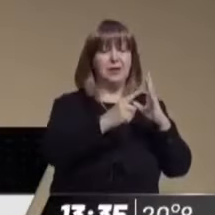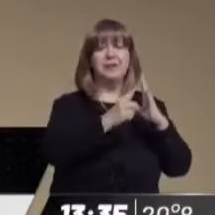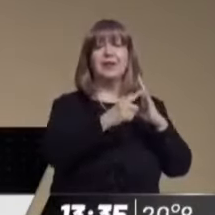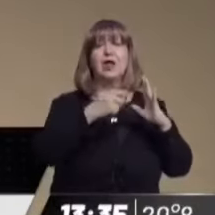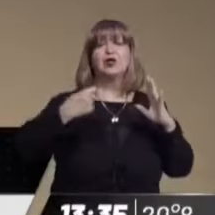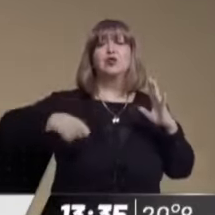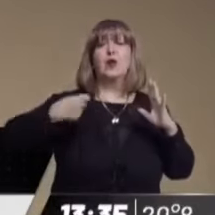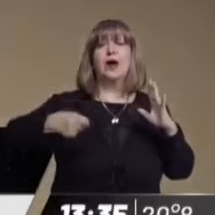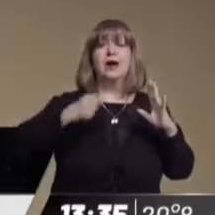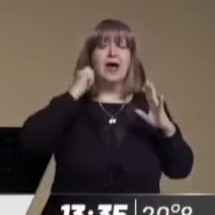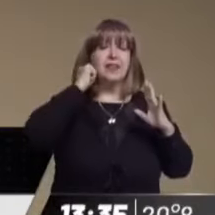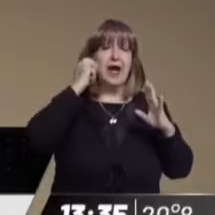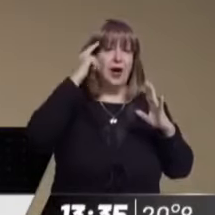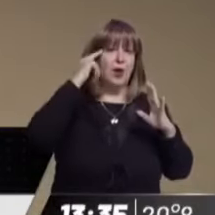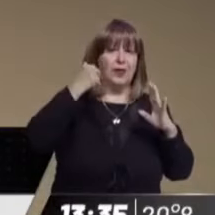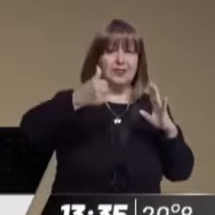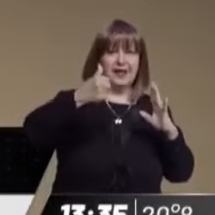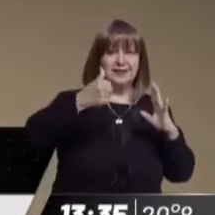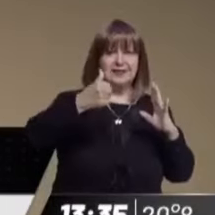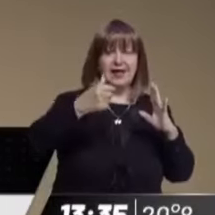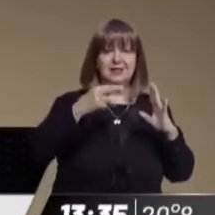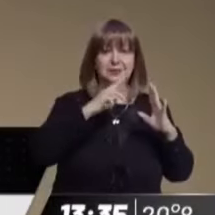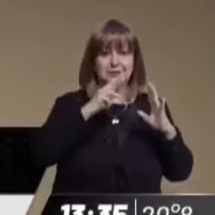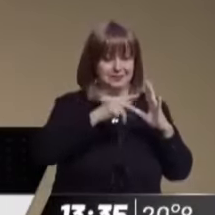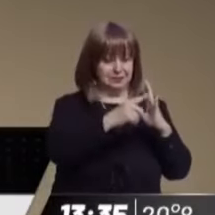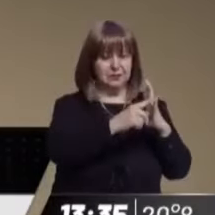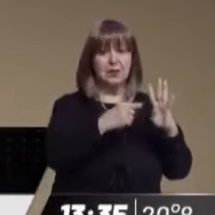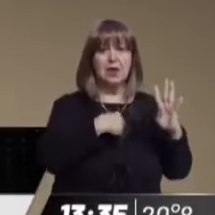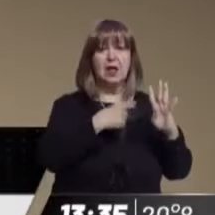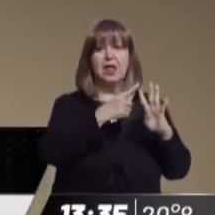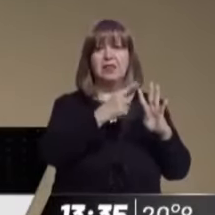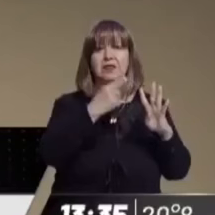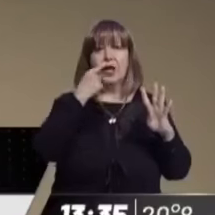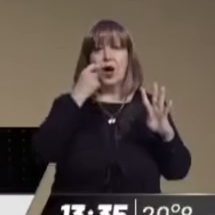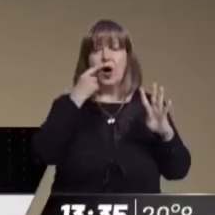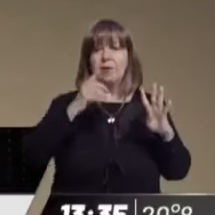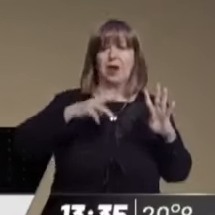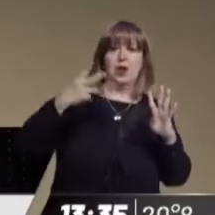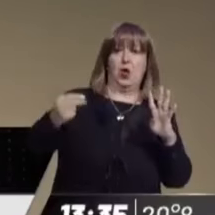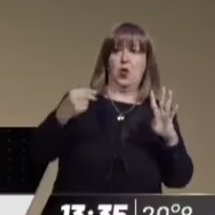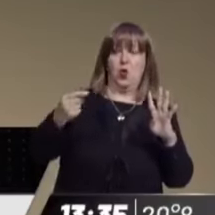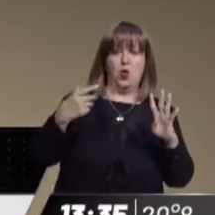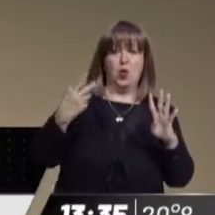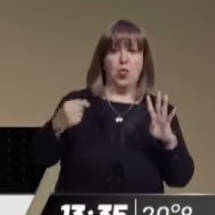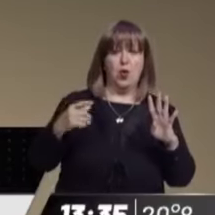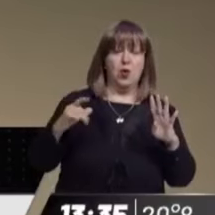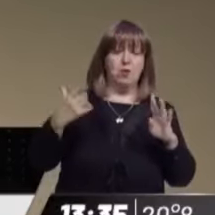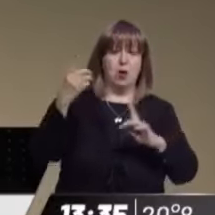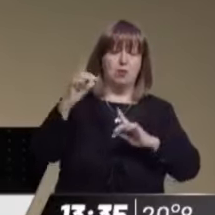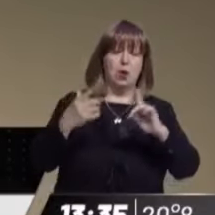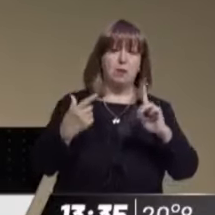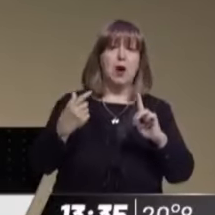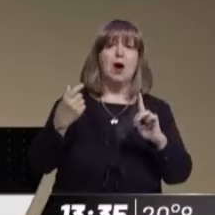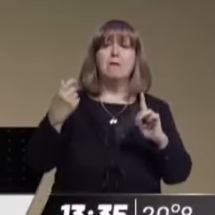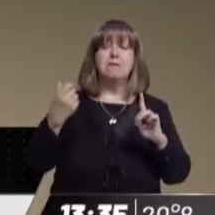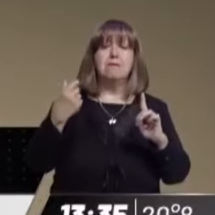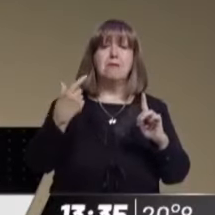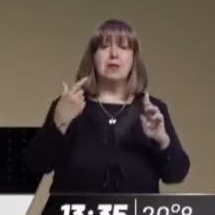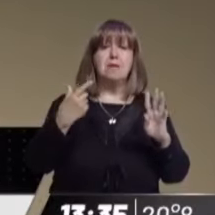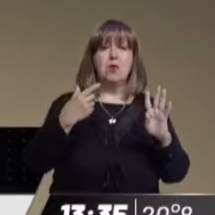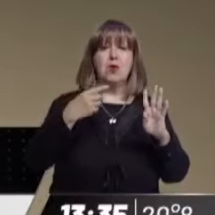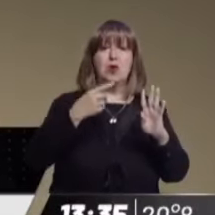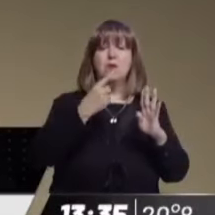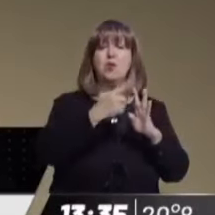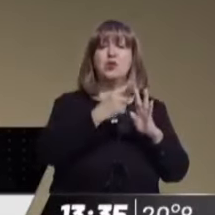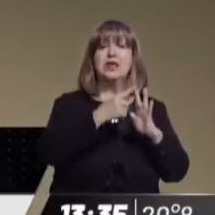96 años según la policía El joven se habría resistido y forjó así los delincuentes sometieron